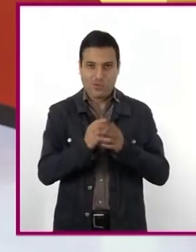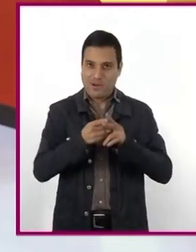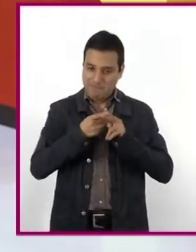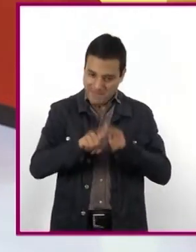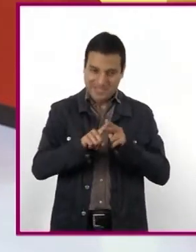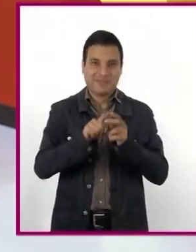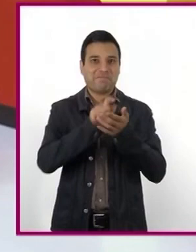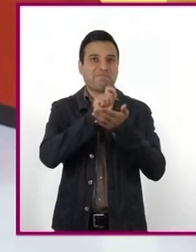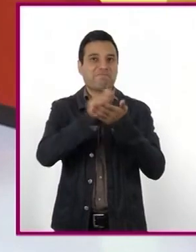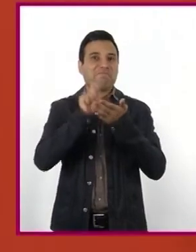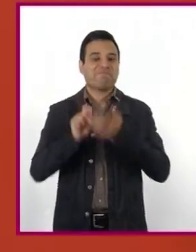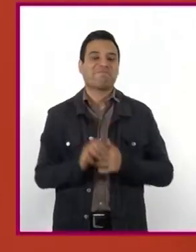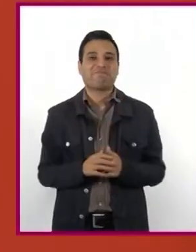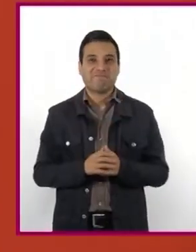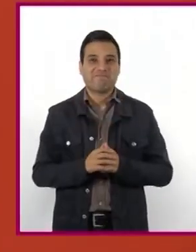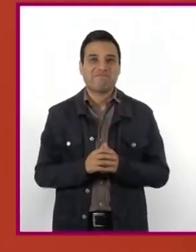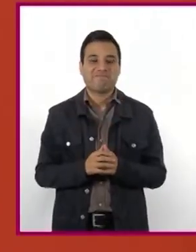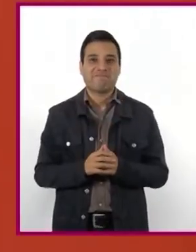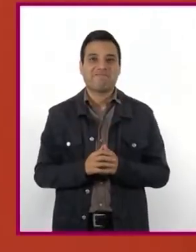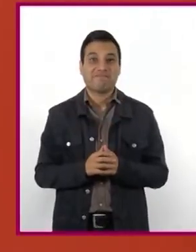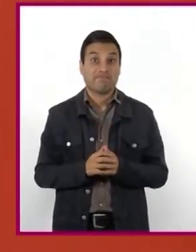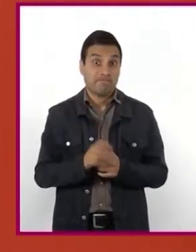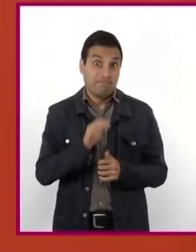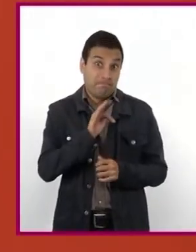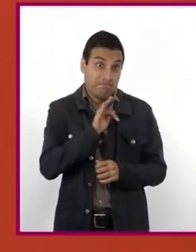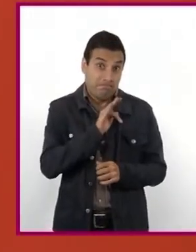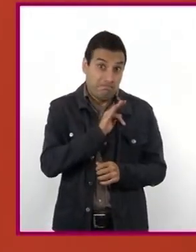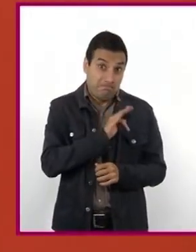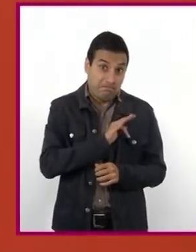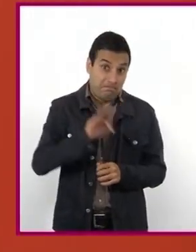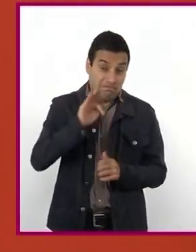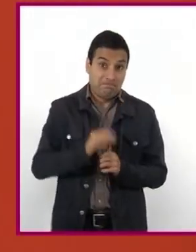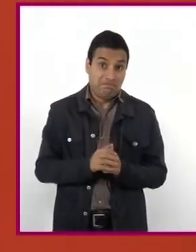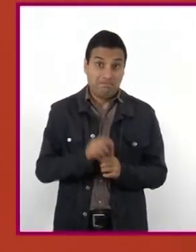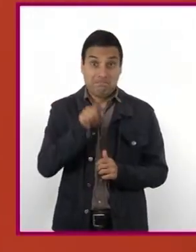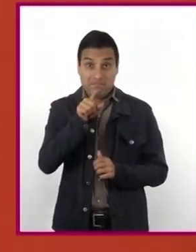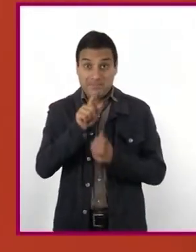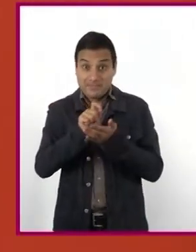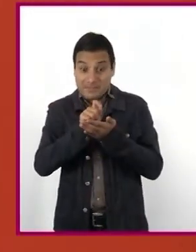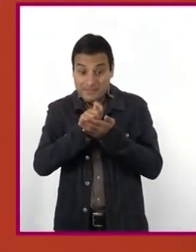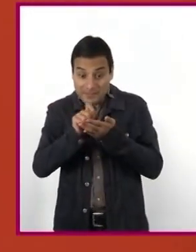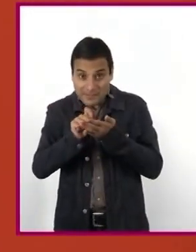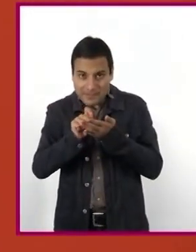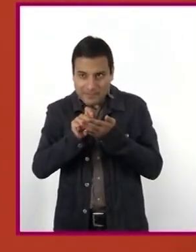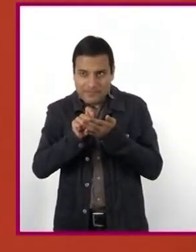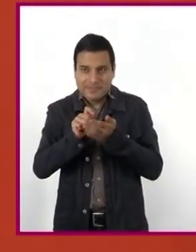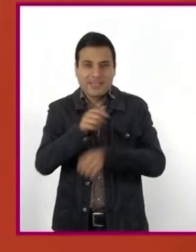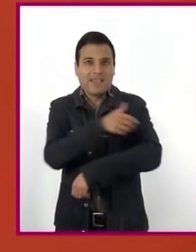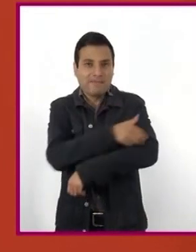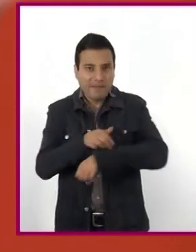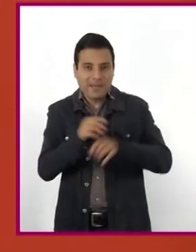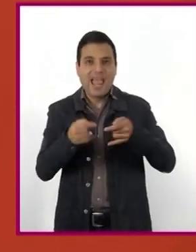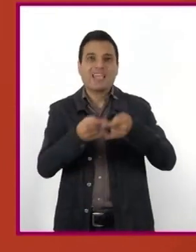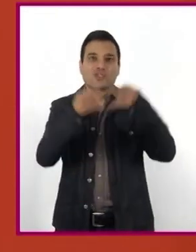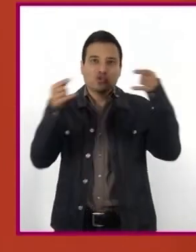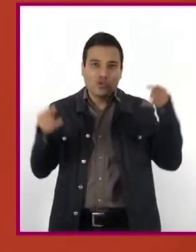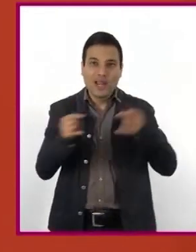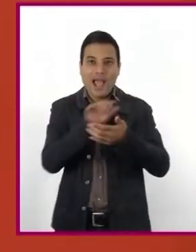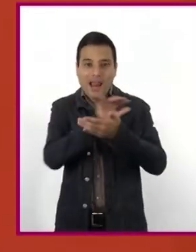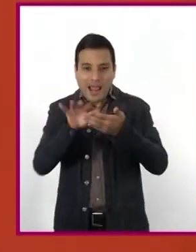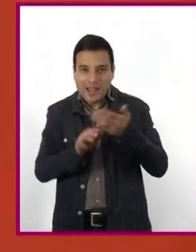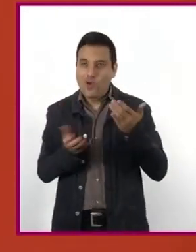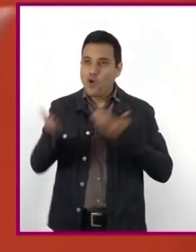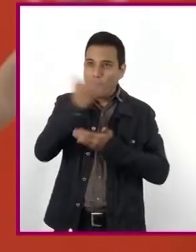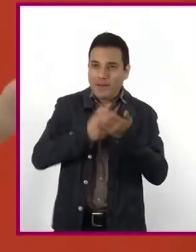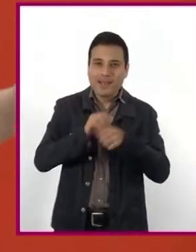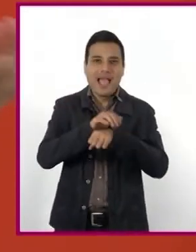empiecen a escribir. Y si les es posible, compártanlo. Lean su historia a sus familiares, amigas,